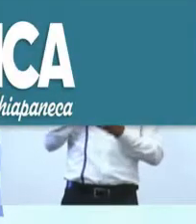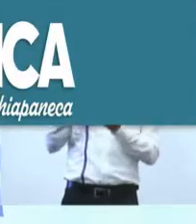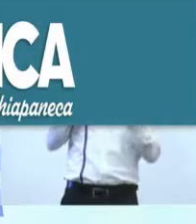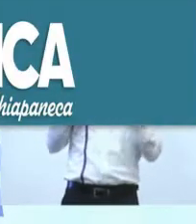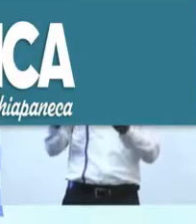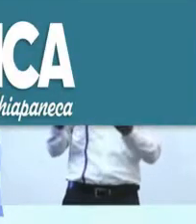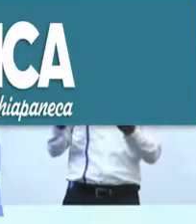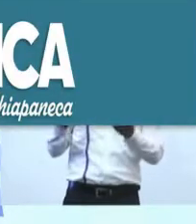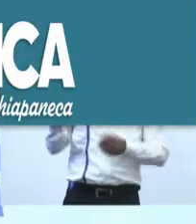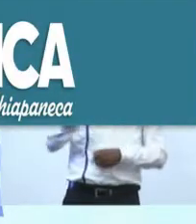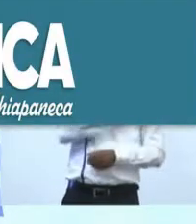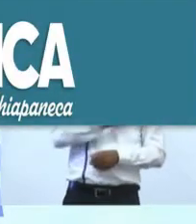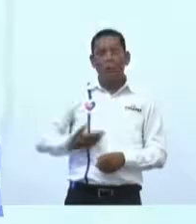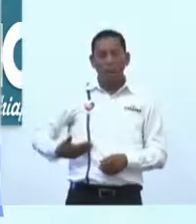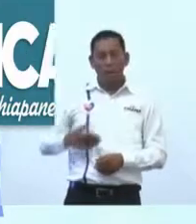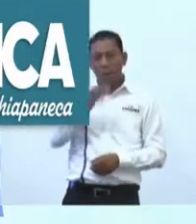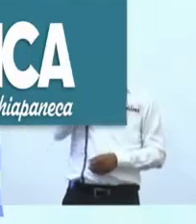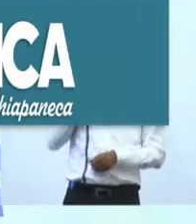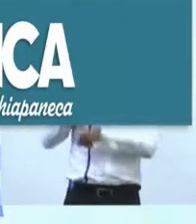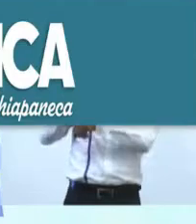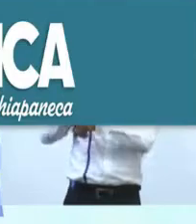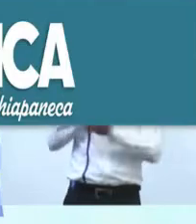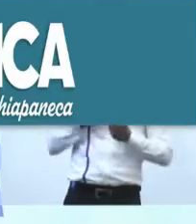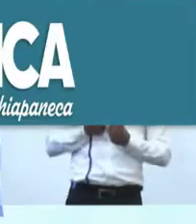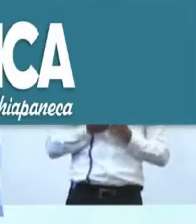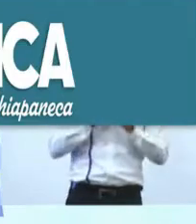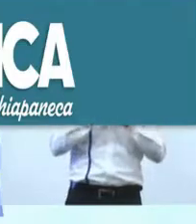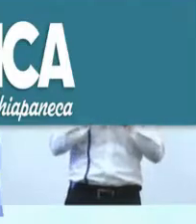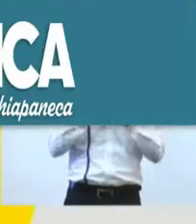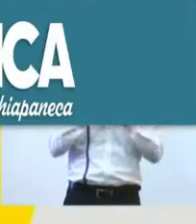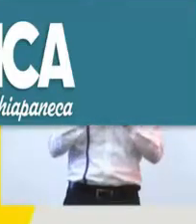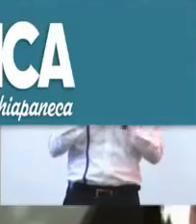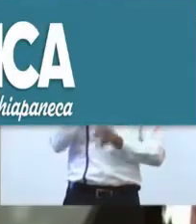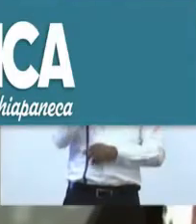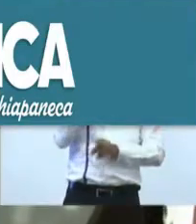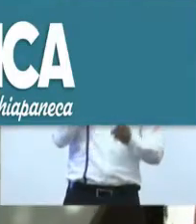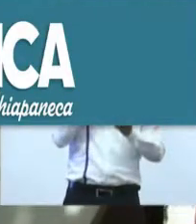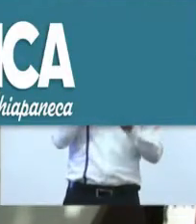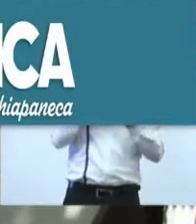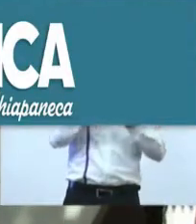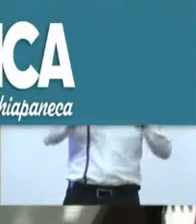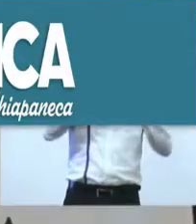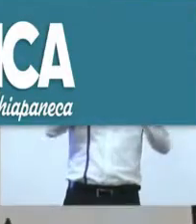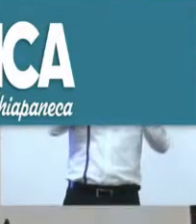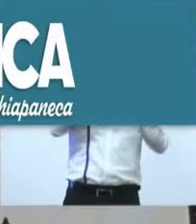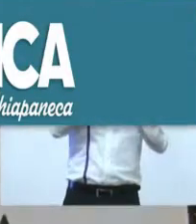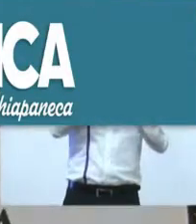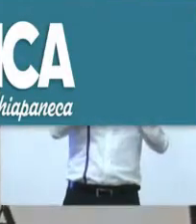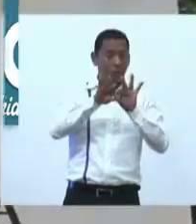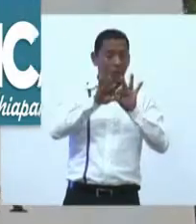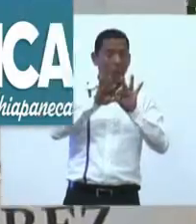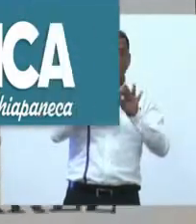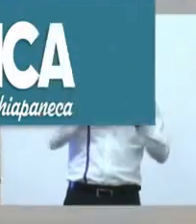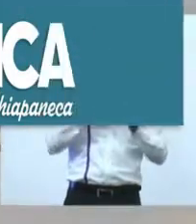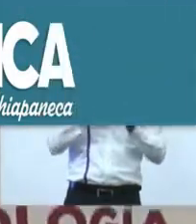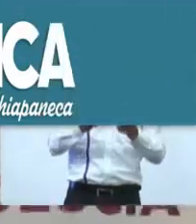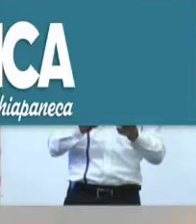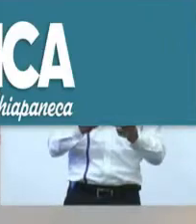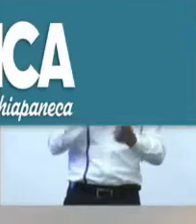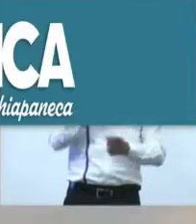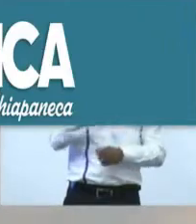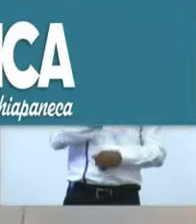Cebadúa, titular de la dependencia, informó que una de las principales prioridades de esta administración fue preservar la salud con